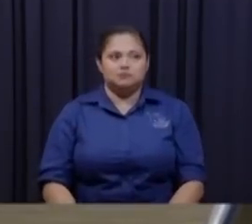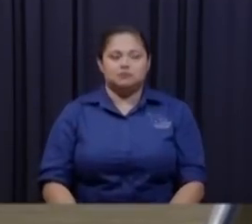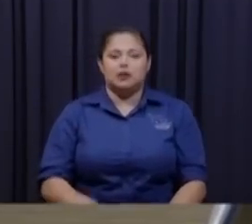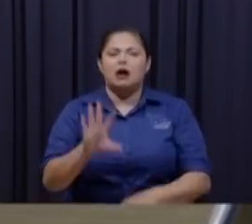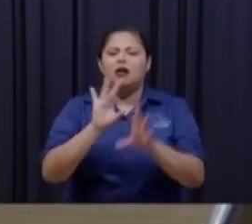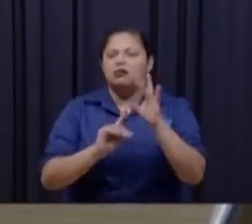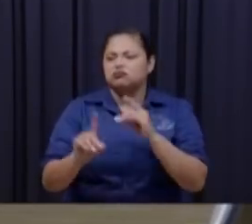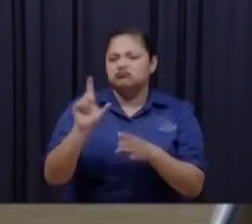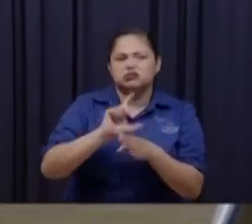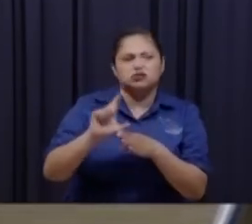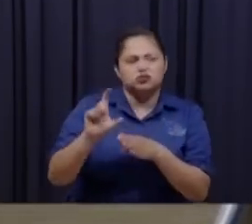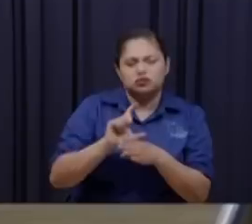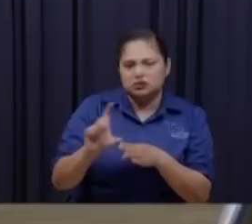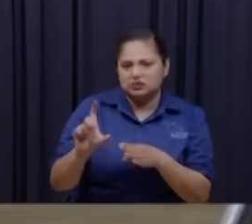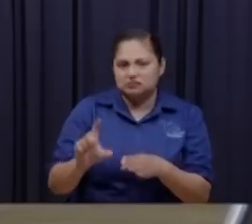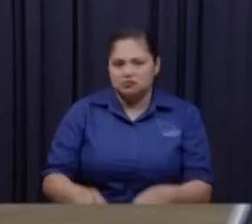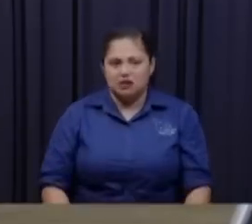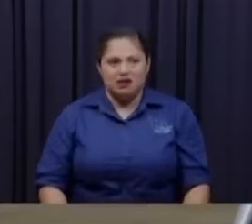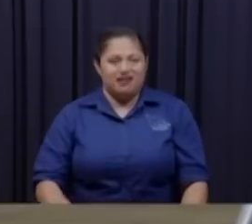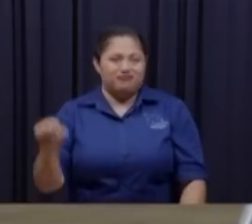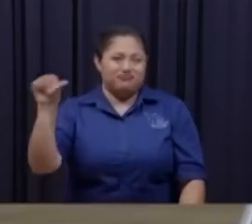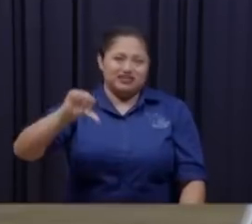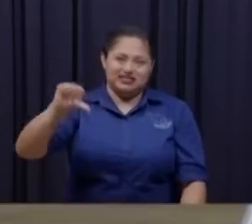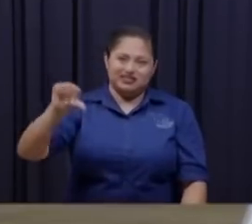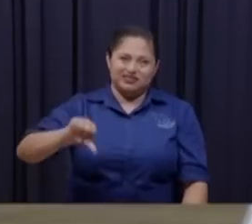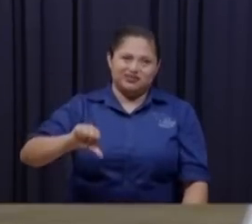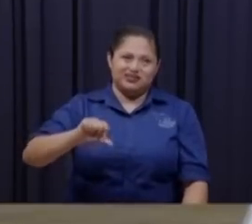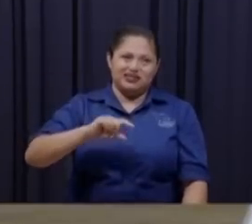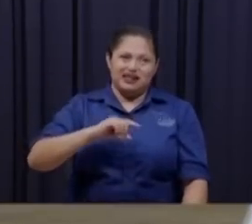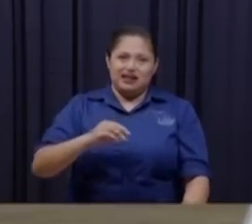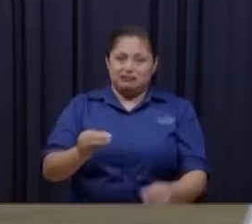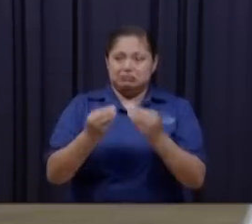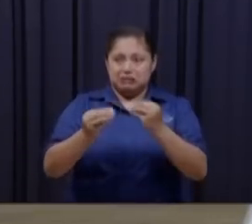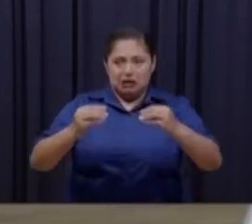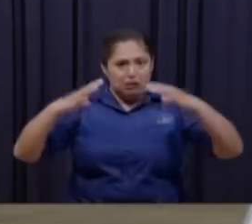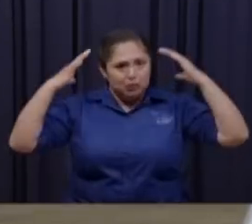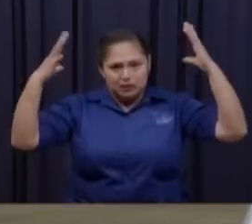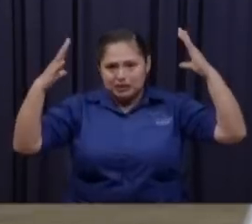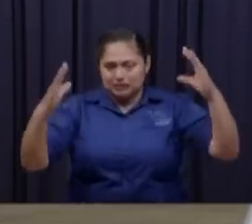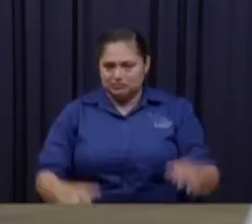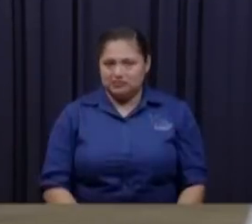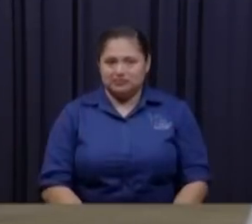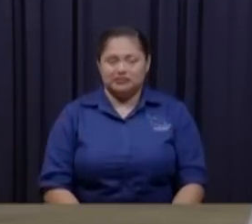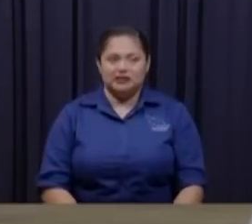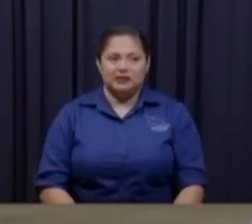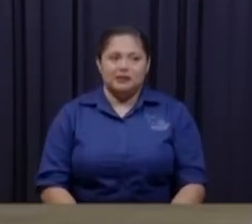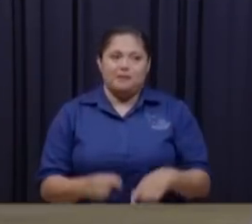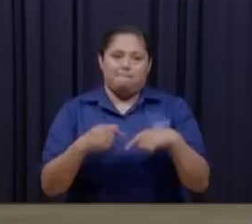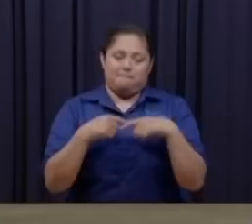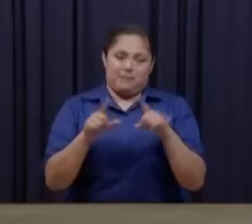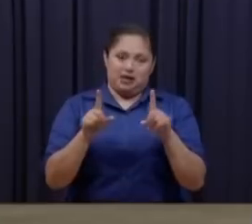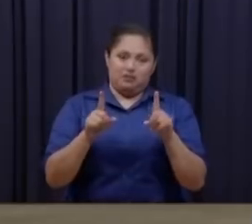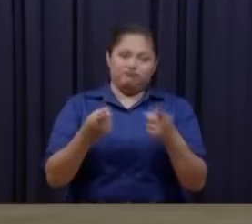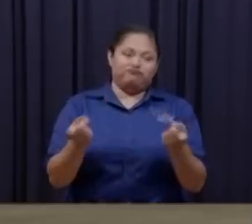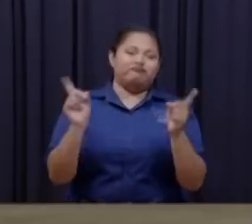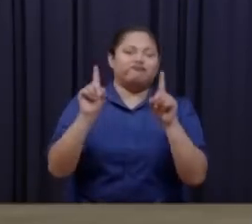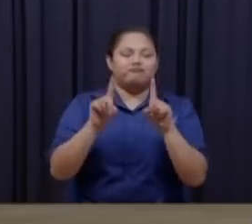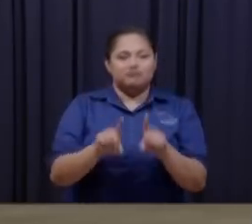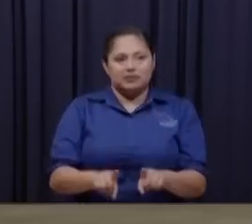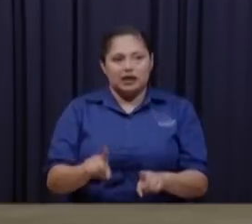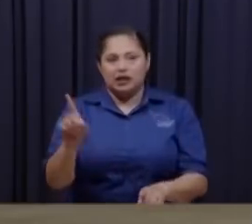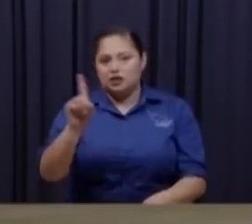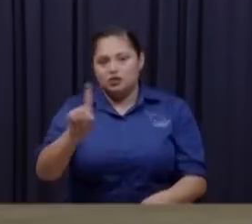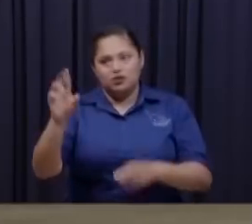cosas, como le digo, que la maldición como que fuera más abundante. Pero es que lo que pasa es que el